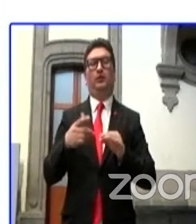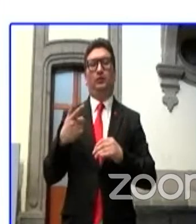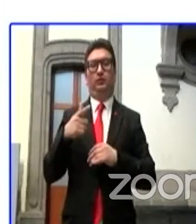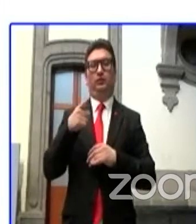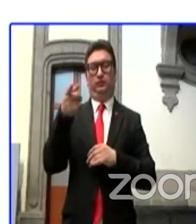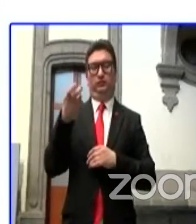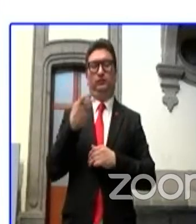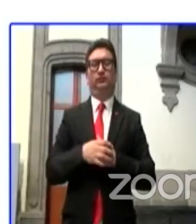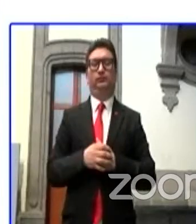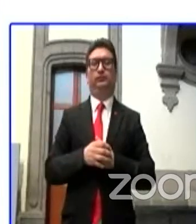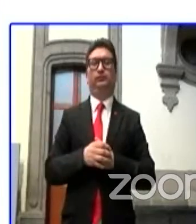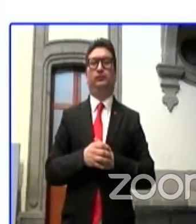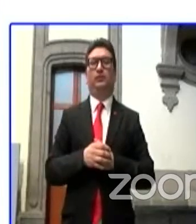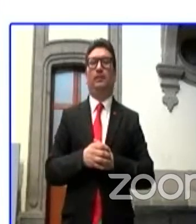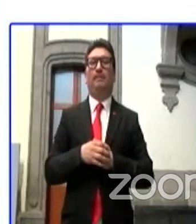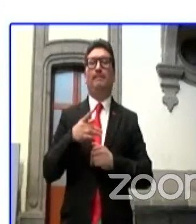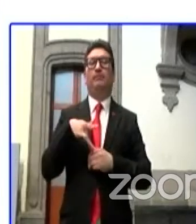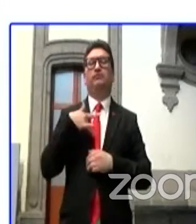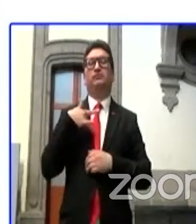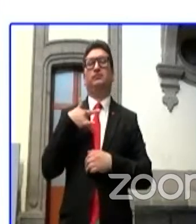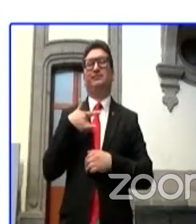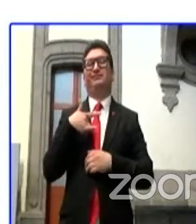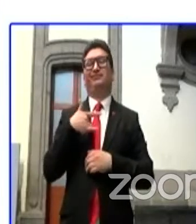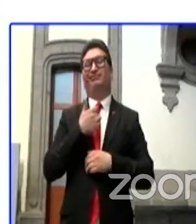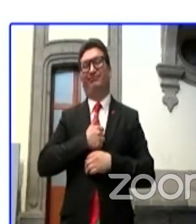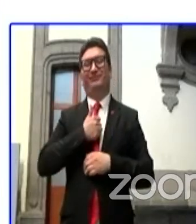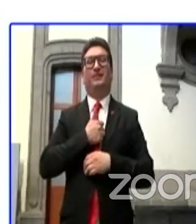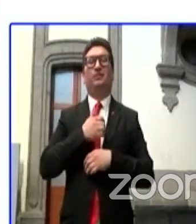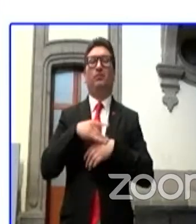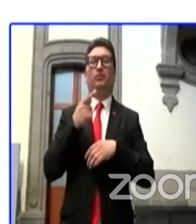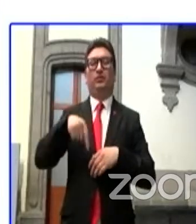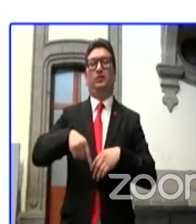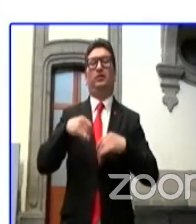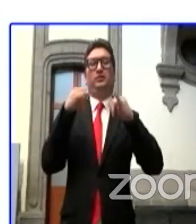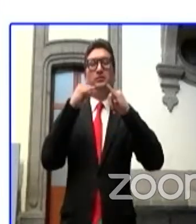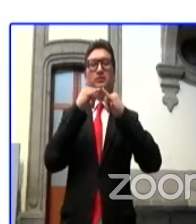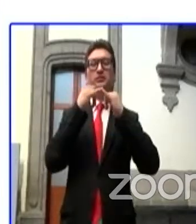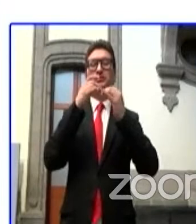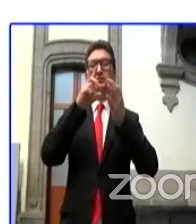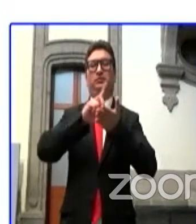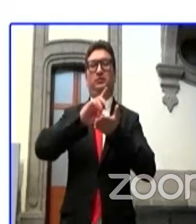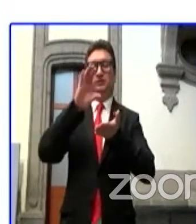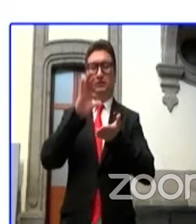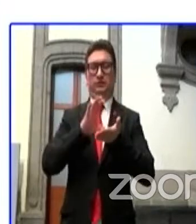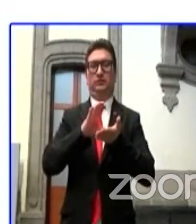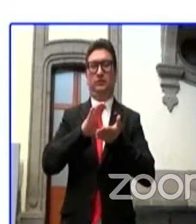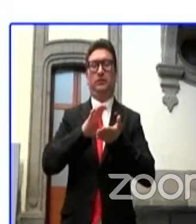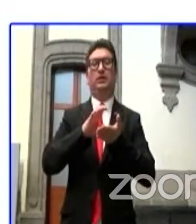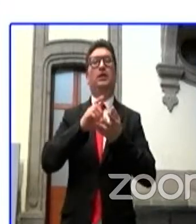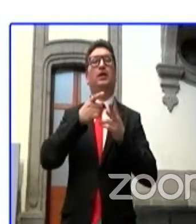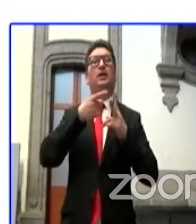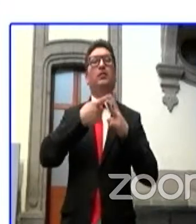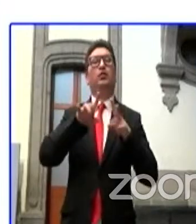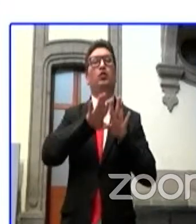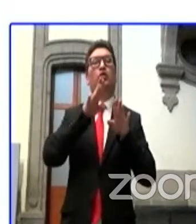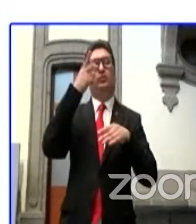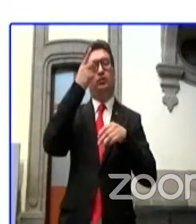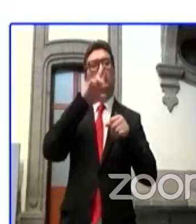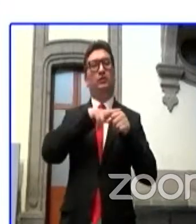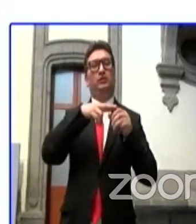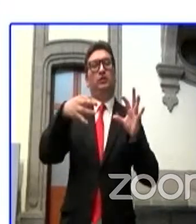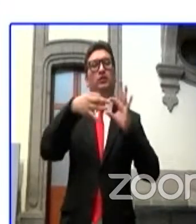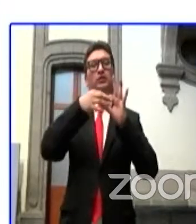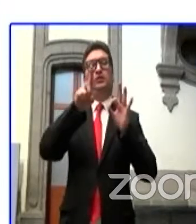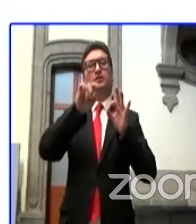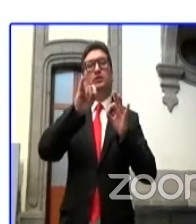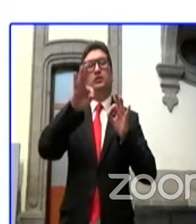otros. Desafortunadamente, este instituto, que originalmente venía de una dirección en el DIF, pues